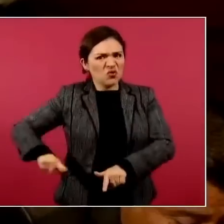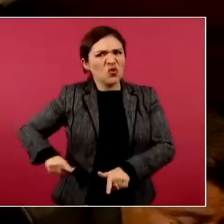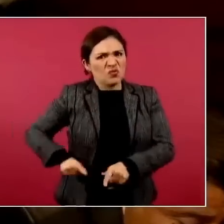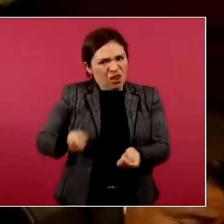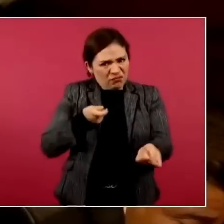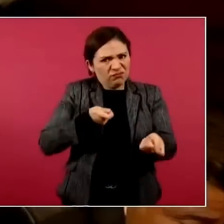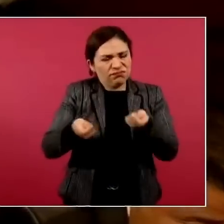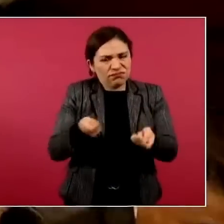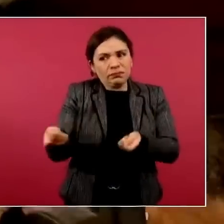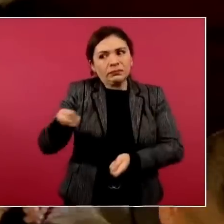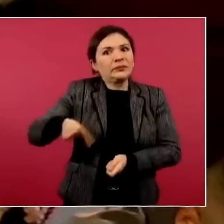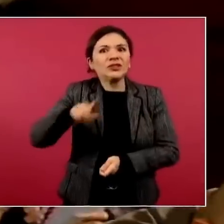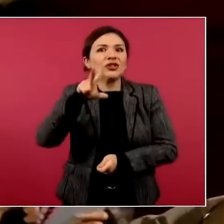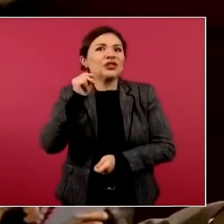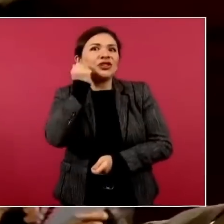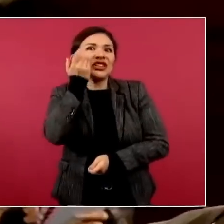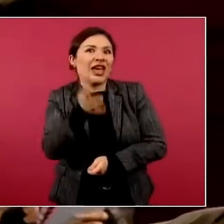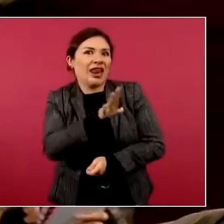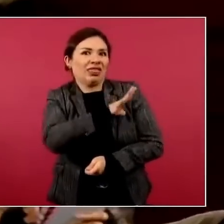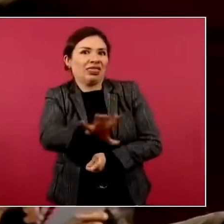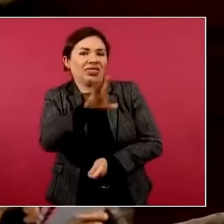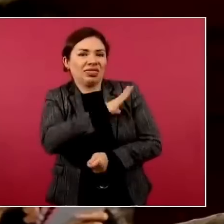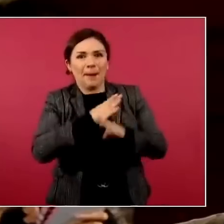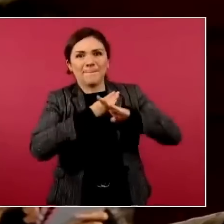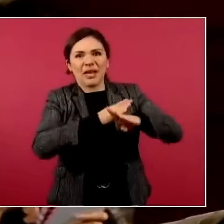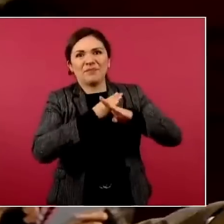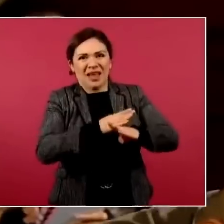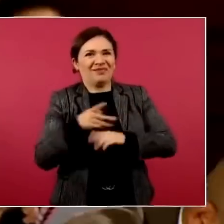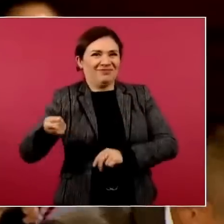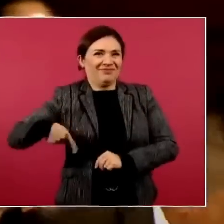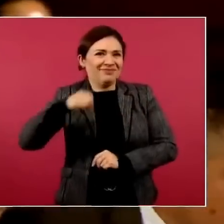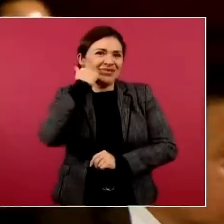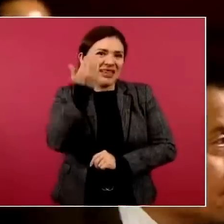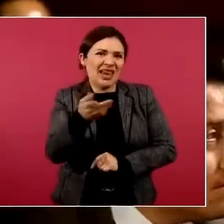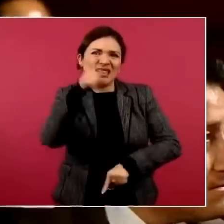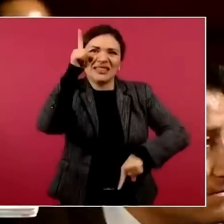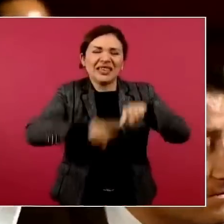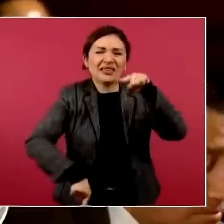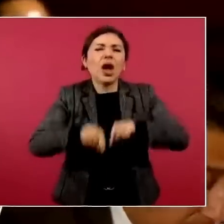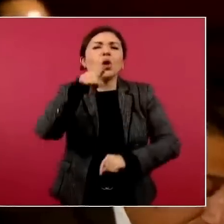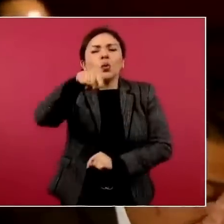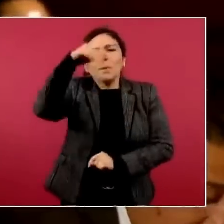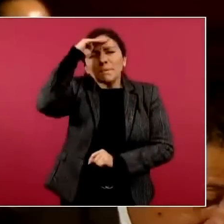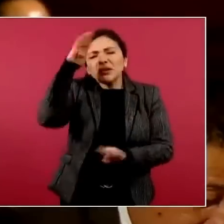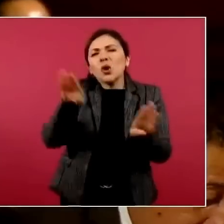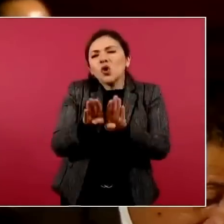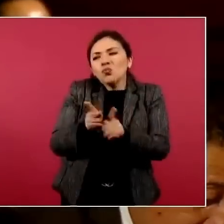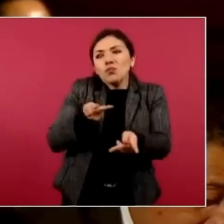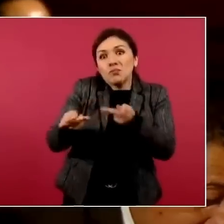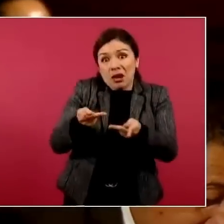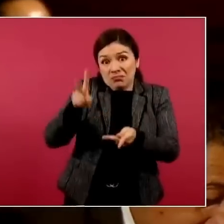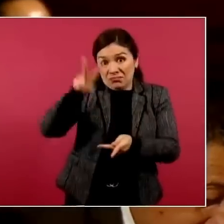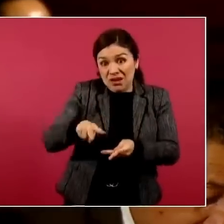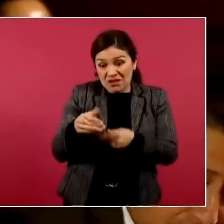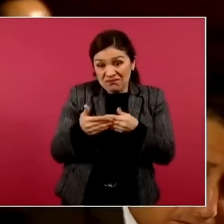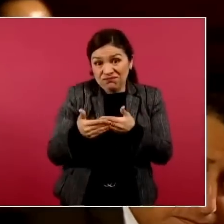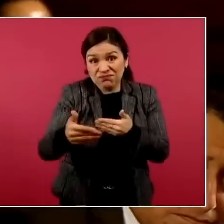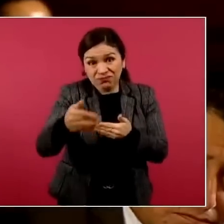están impidiendo o queriendo impedir a toda costa? ¿Qué estrategia? Porque no es fácil lo que se